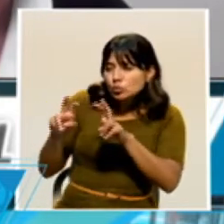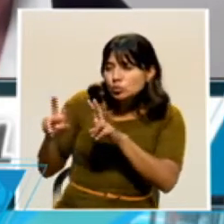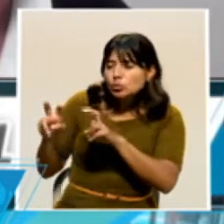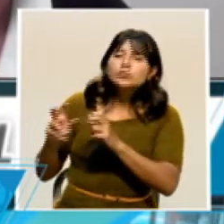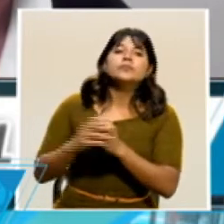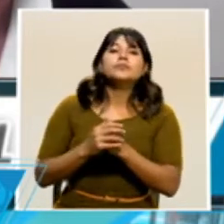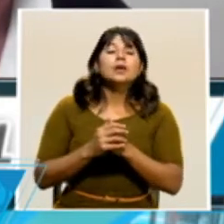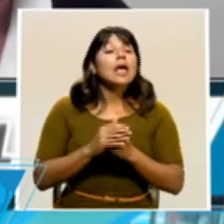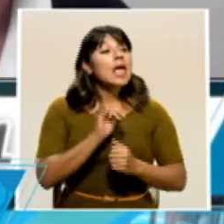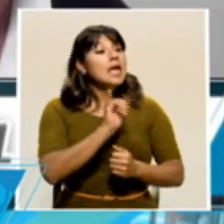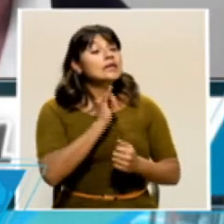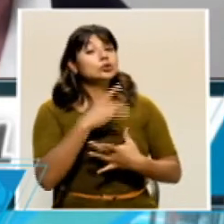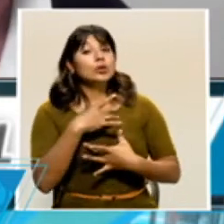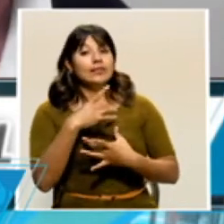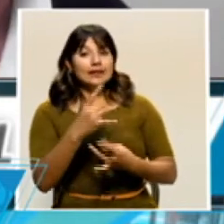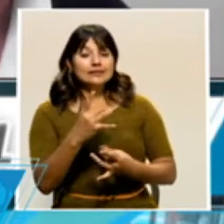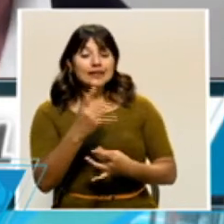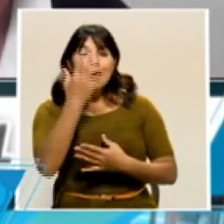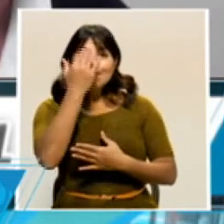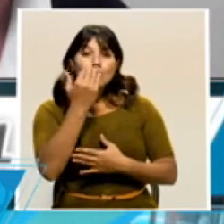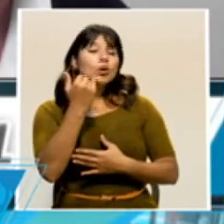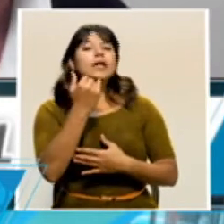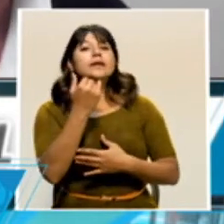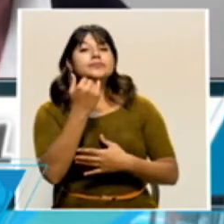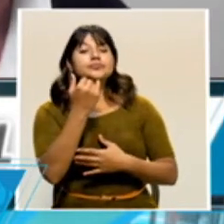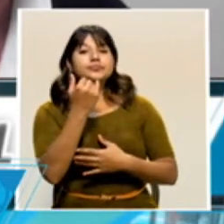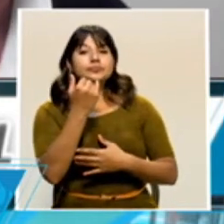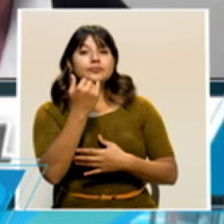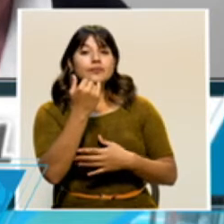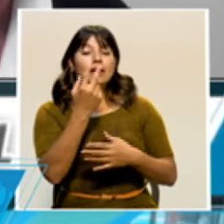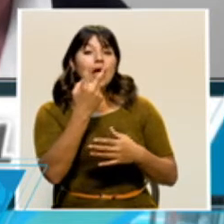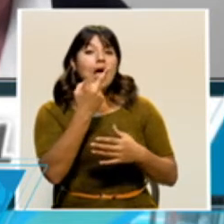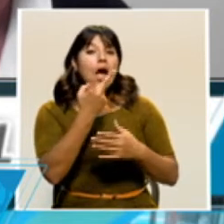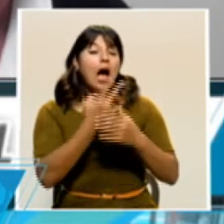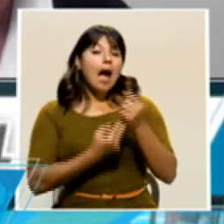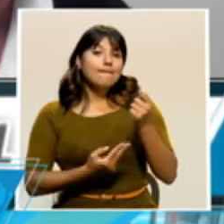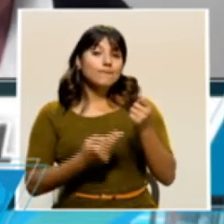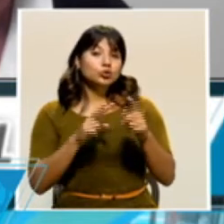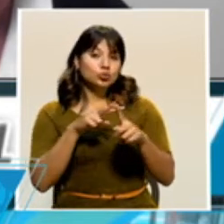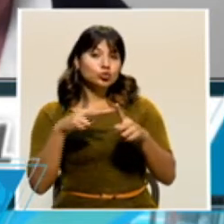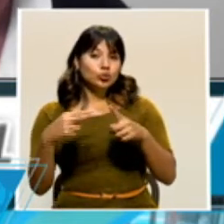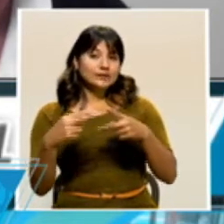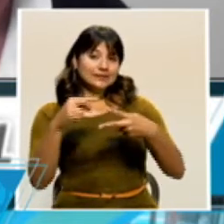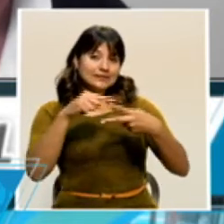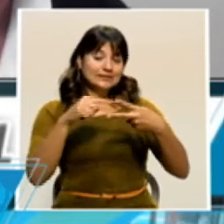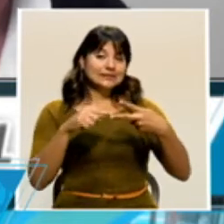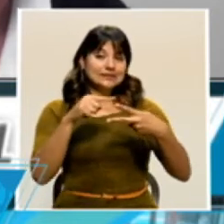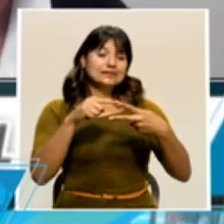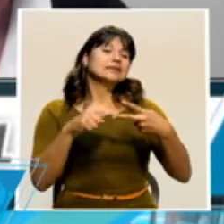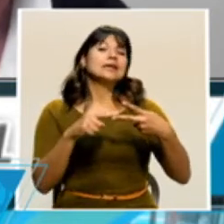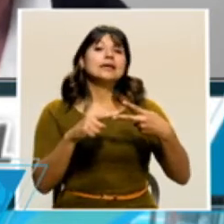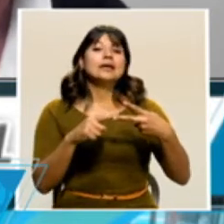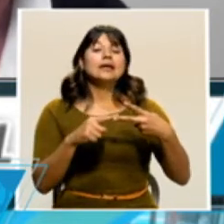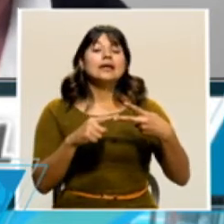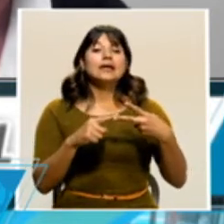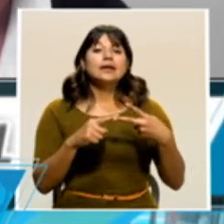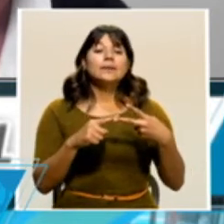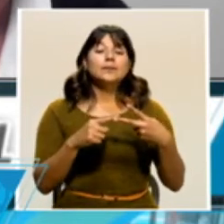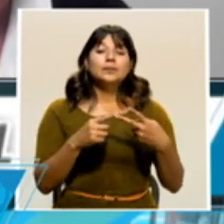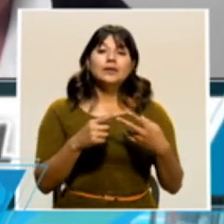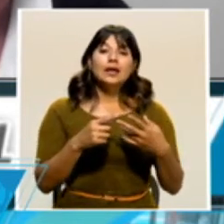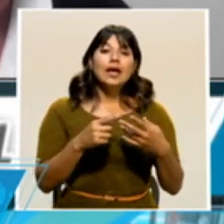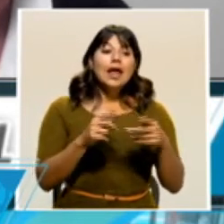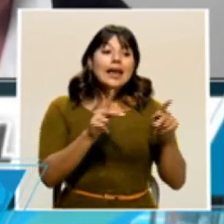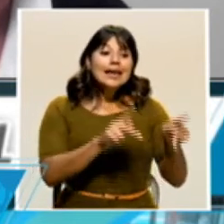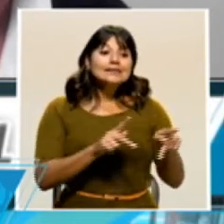interesante porque en las dos puntas del hilo, desde el lado del ingreso y del lado del gasto, quienes